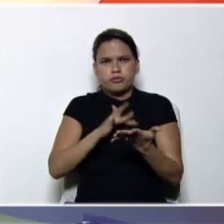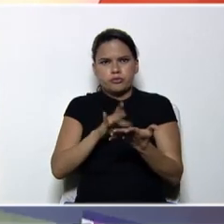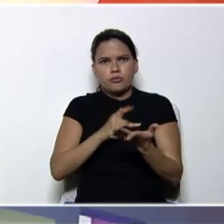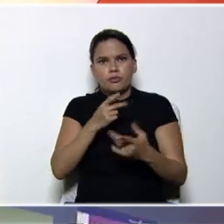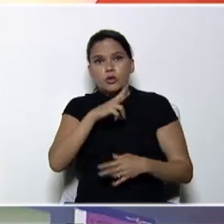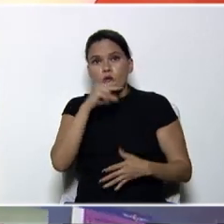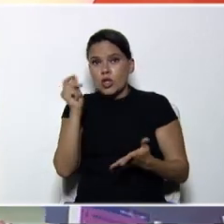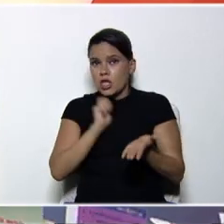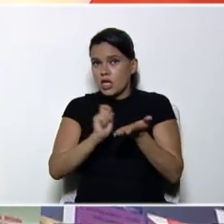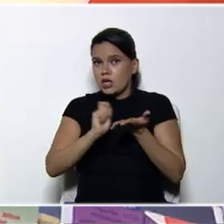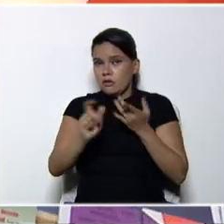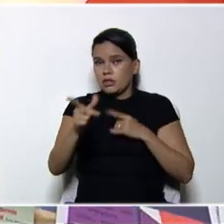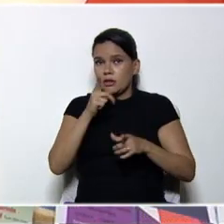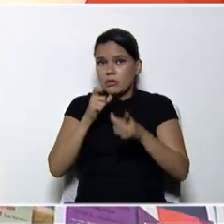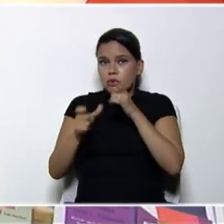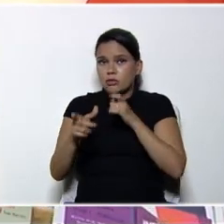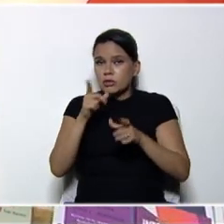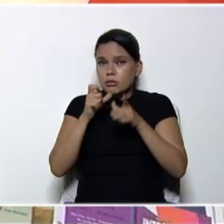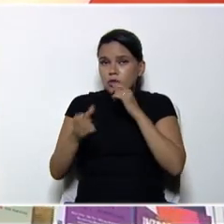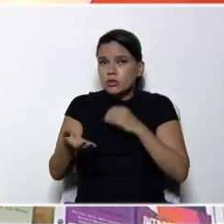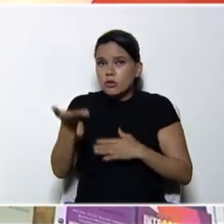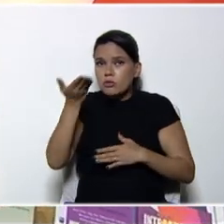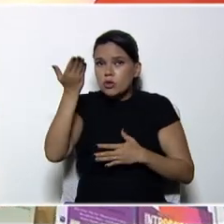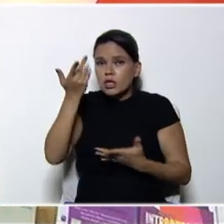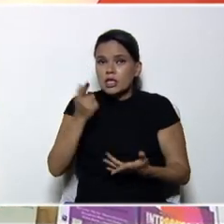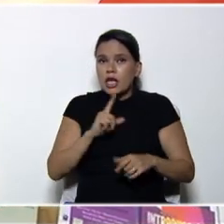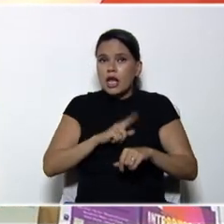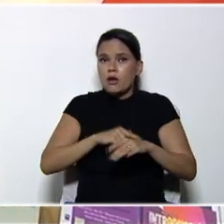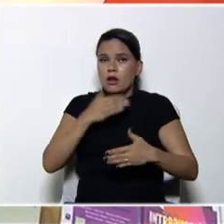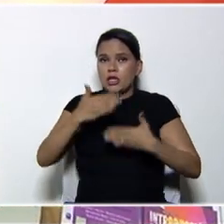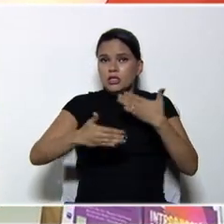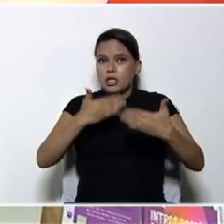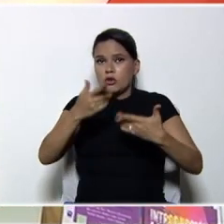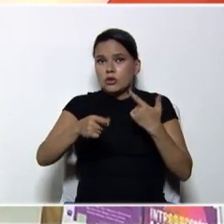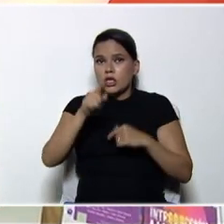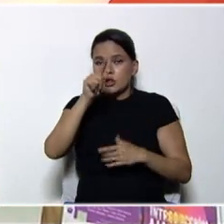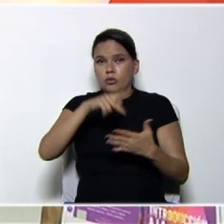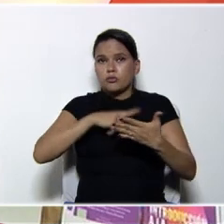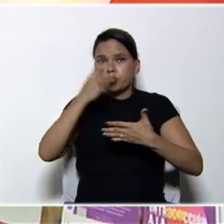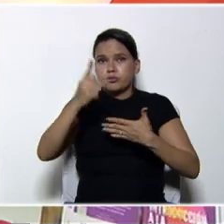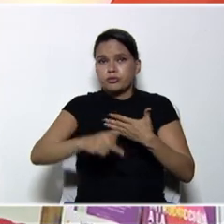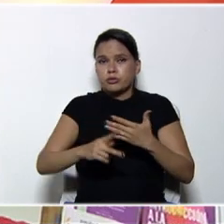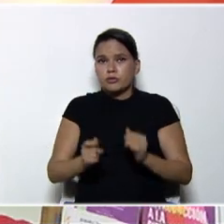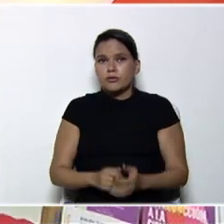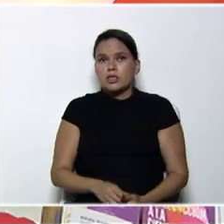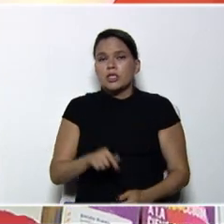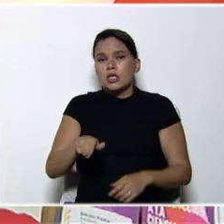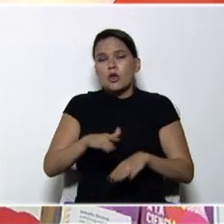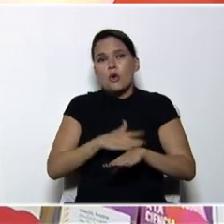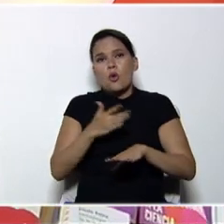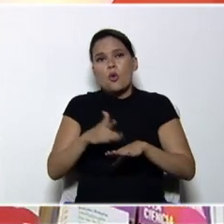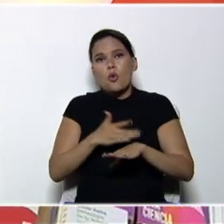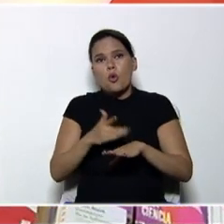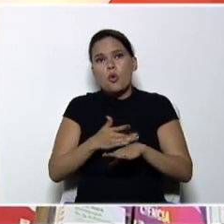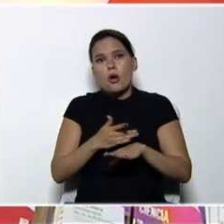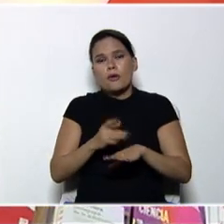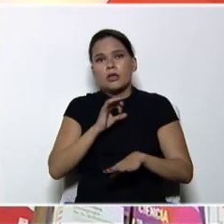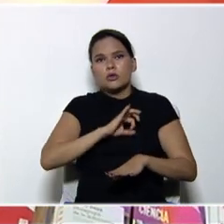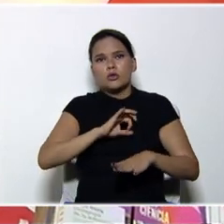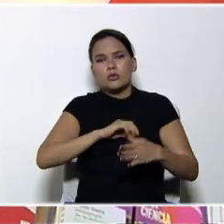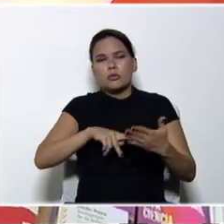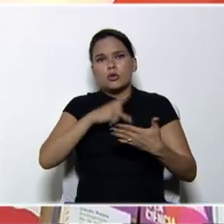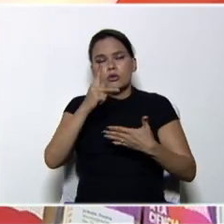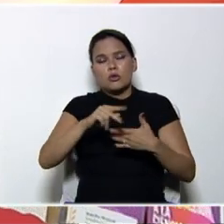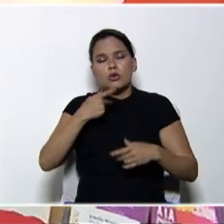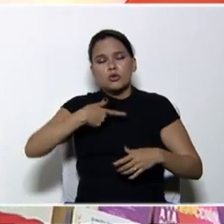dejen de escribir esas preguntas, porque esas preguntas son importantes a la hora de desarrollar sus proyectos. Y en este caso, desde los jueves socioproductivos, nosotros lo que les vamos